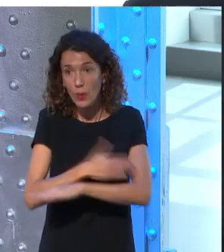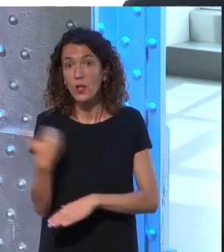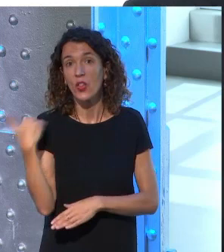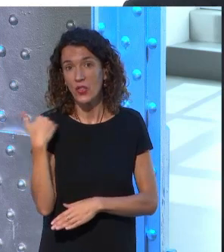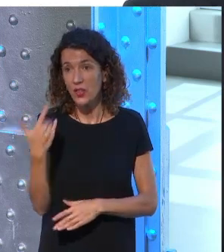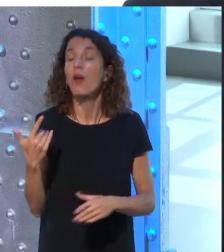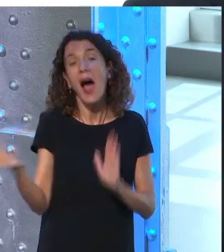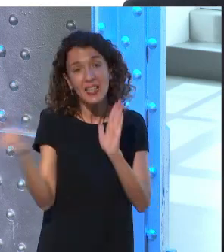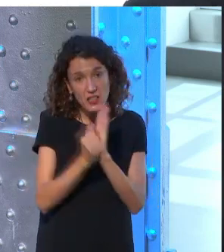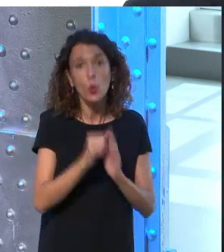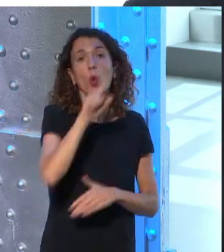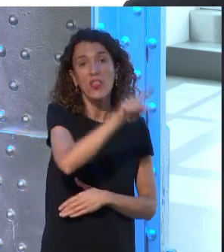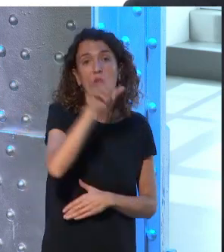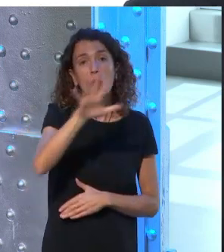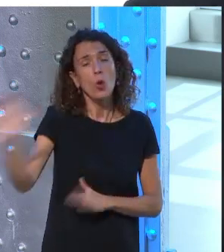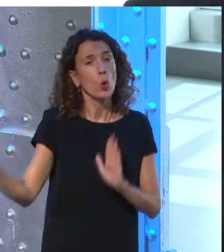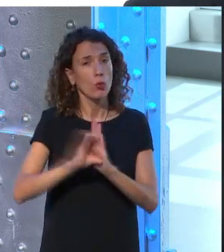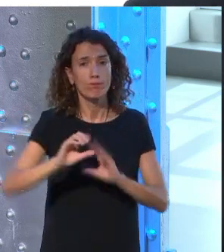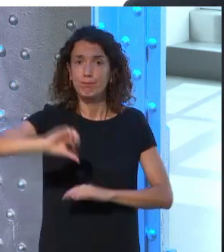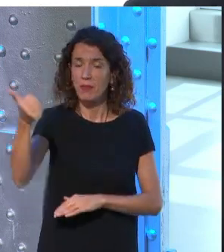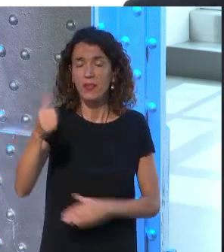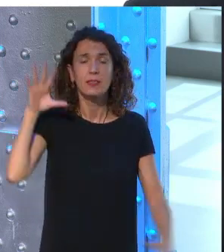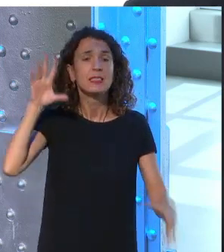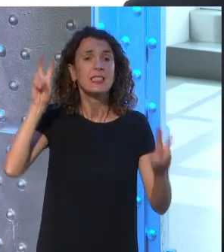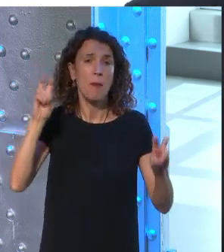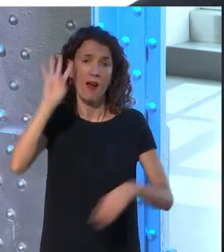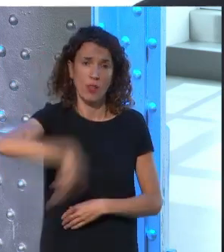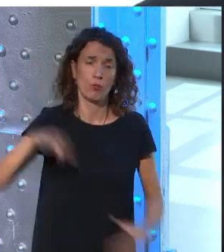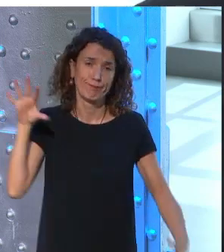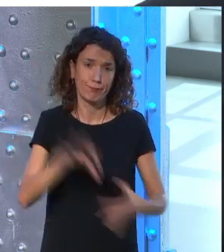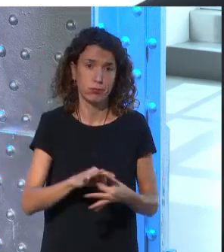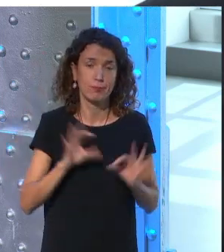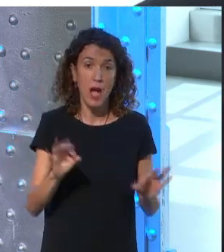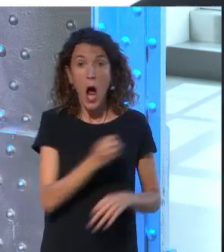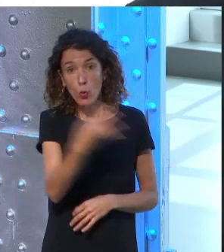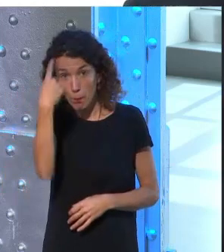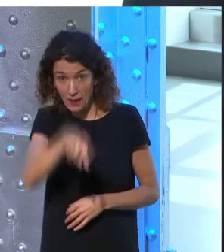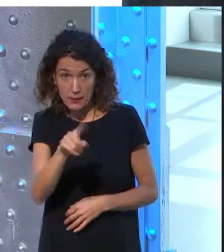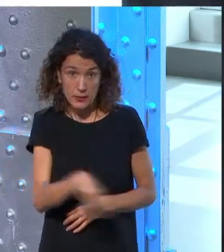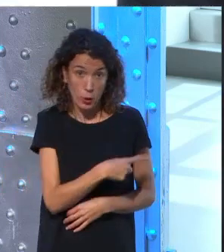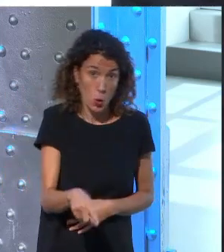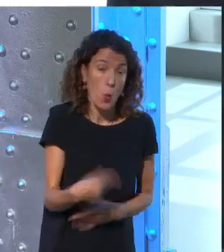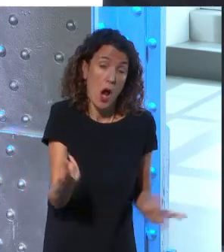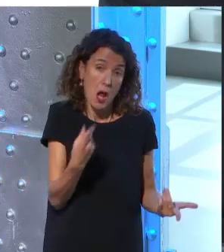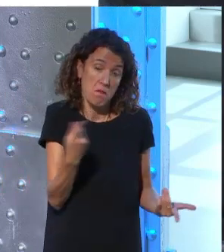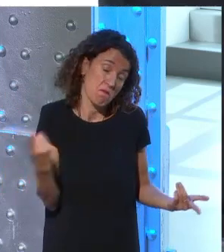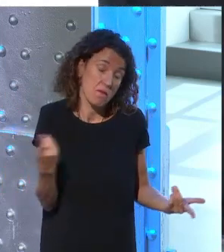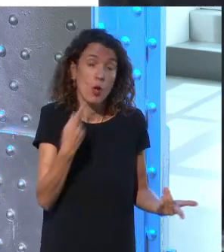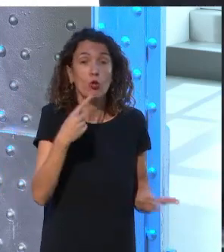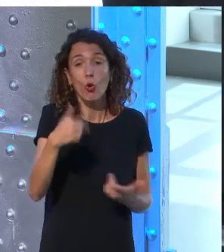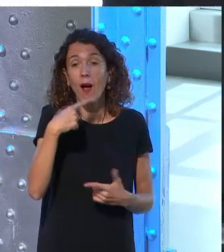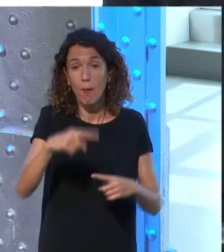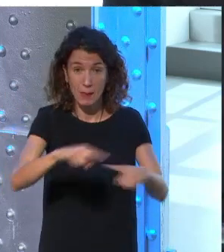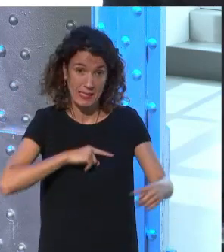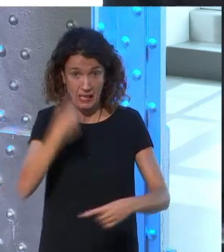activación del artículo 155 con relación a Cataluña. Lo digo porque seguramente algunos lo saben y otros nos lo han pasado mientras estábamos